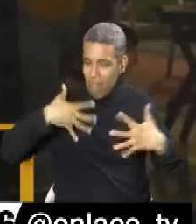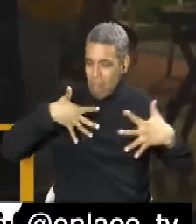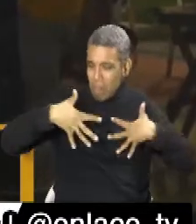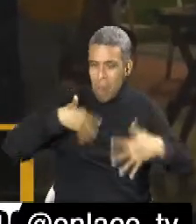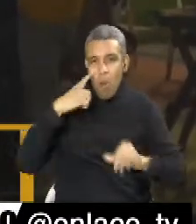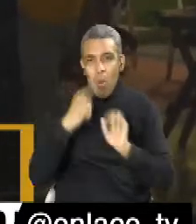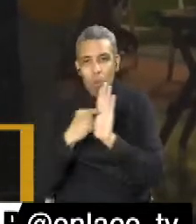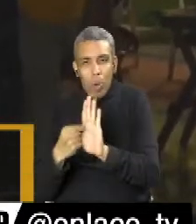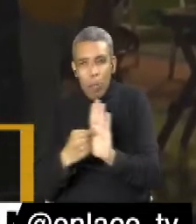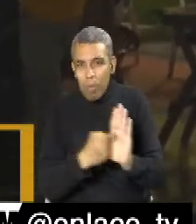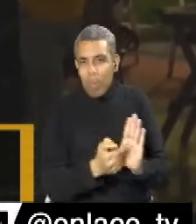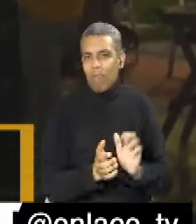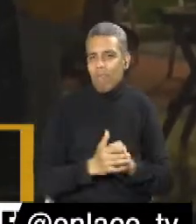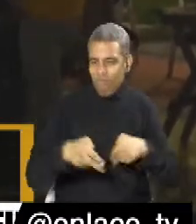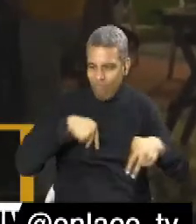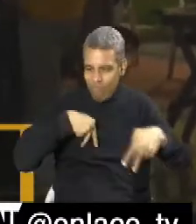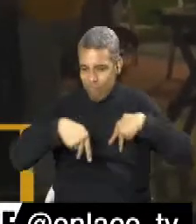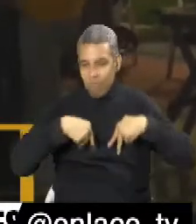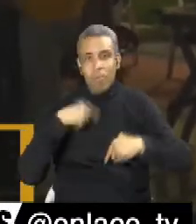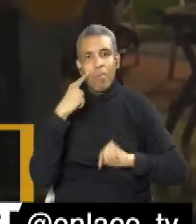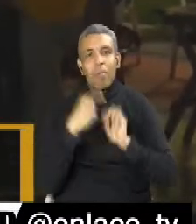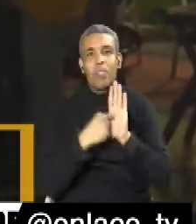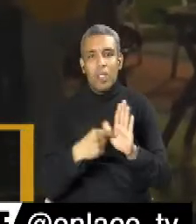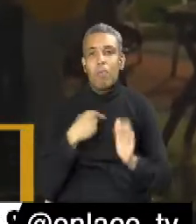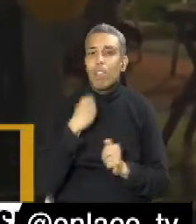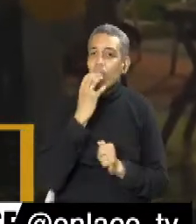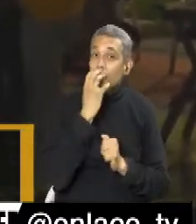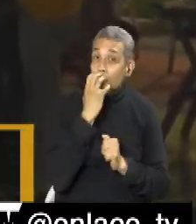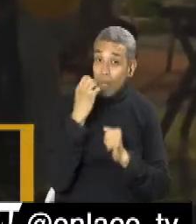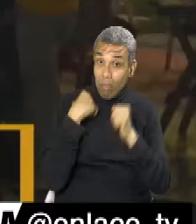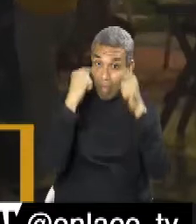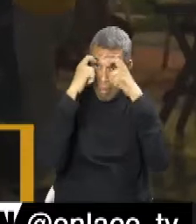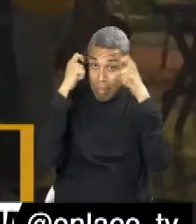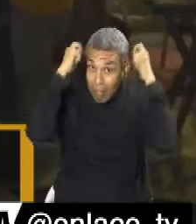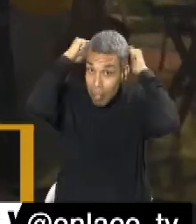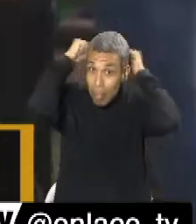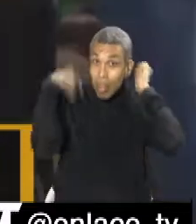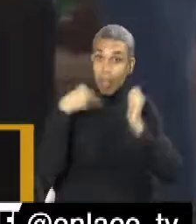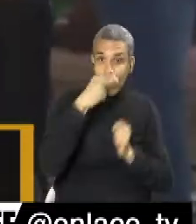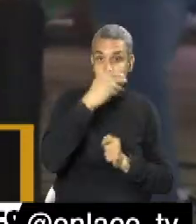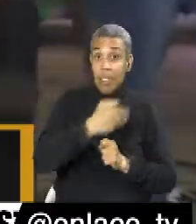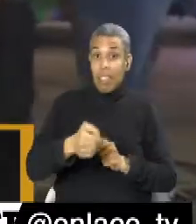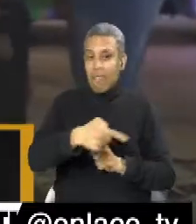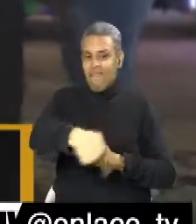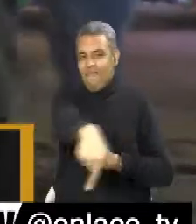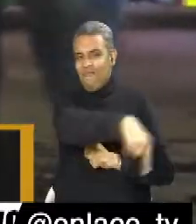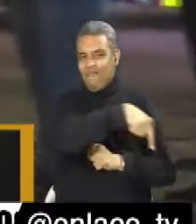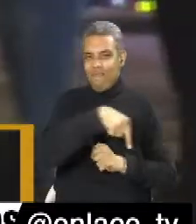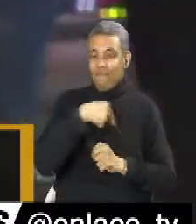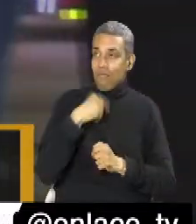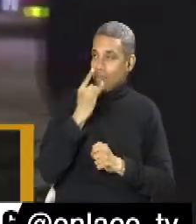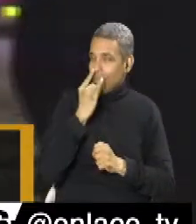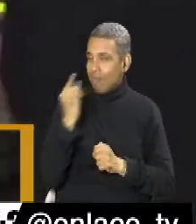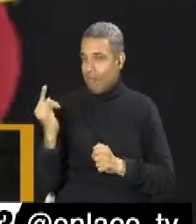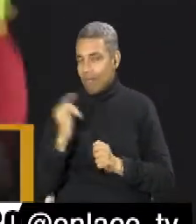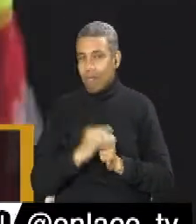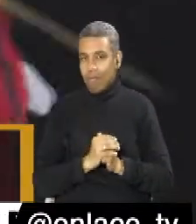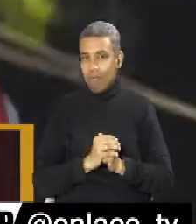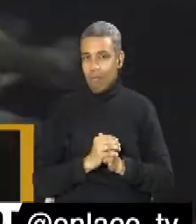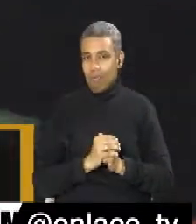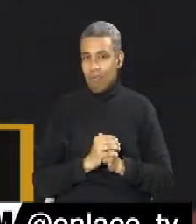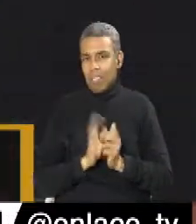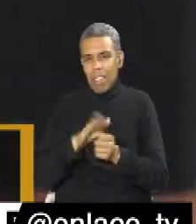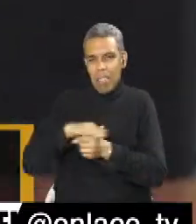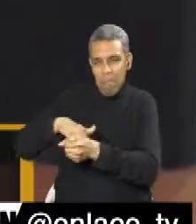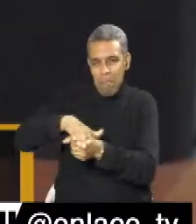obras de Rufino, que es una obra muy importante que le llama la atención a los niños. Se espera llevar el mensaje de cultura ciudadana especialmente a